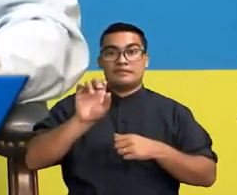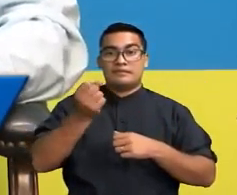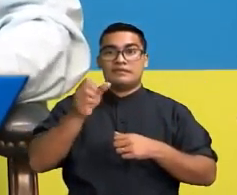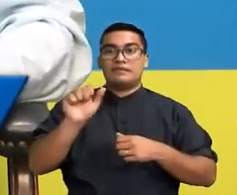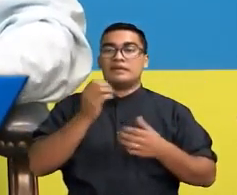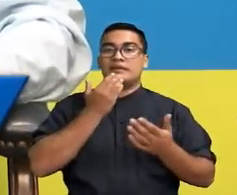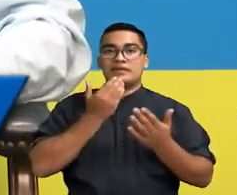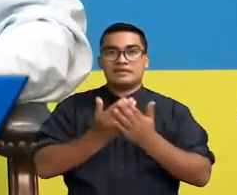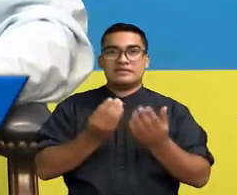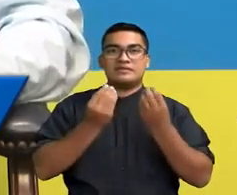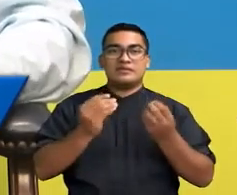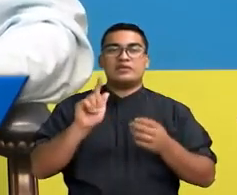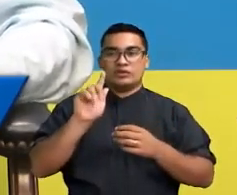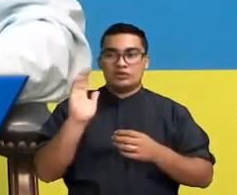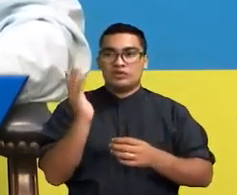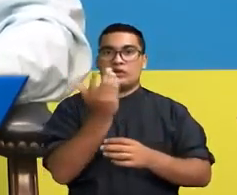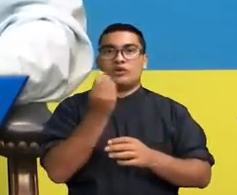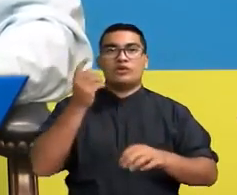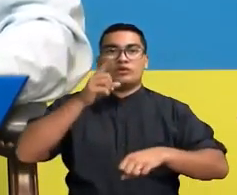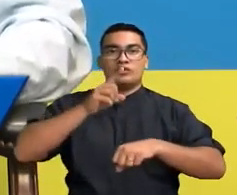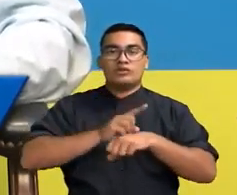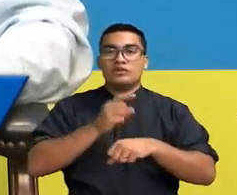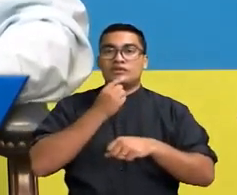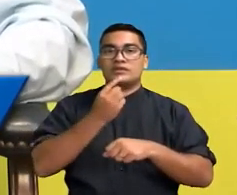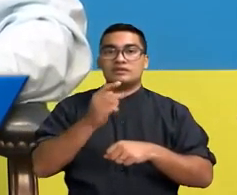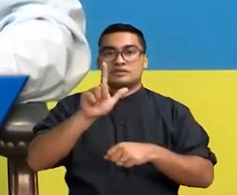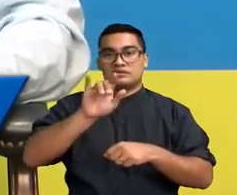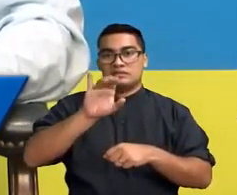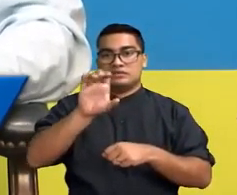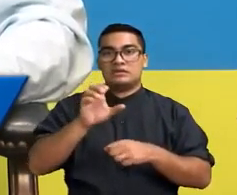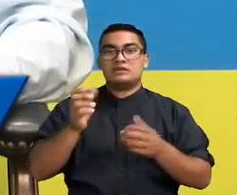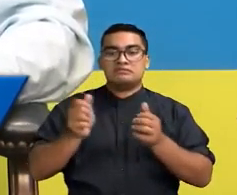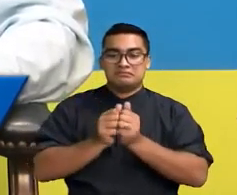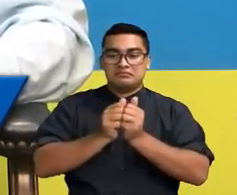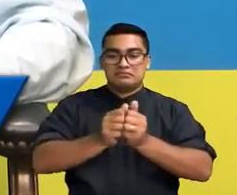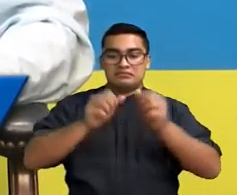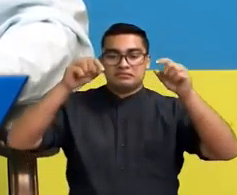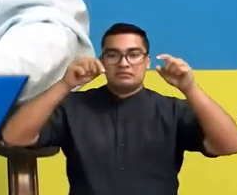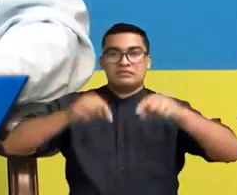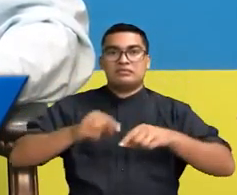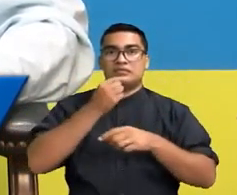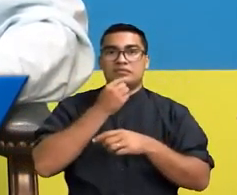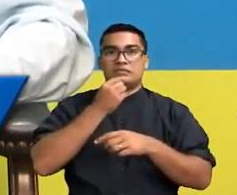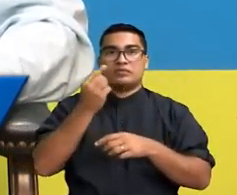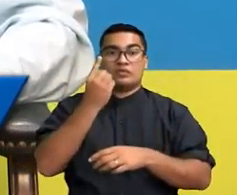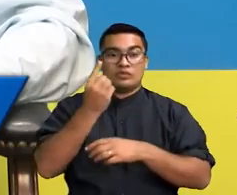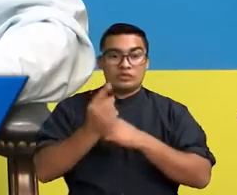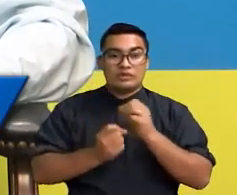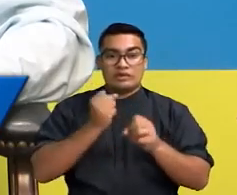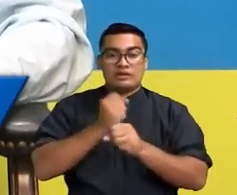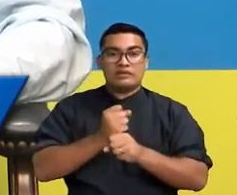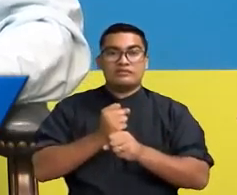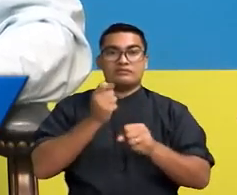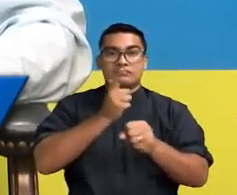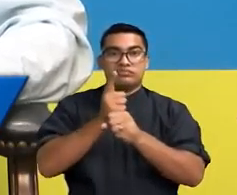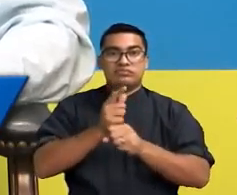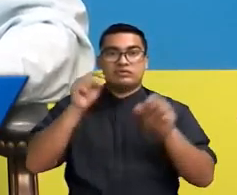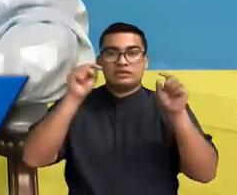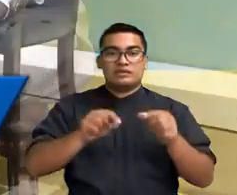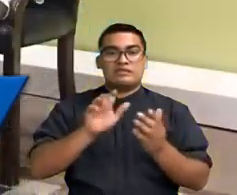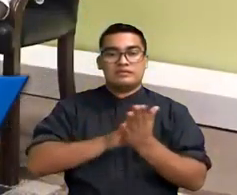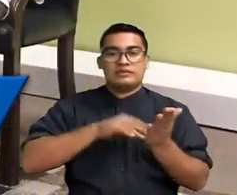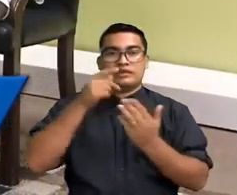doctores, a todas las doctoras, a todas las licenciadas que nos han acompañado en este transcurso de un año de estar al aire en este